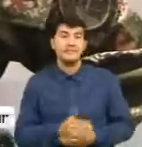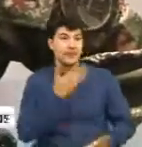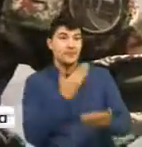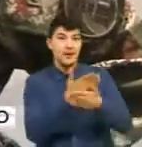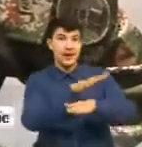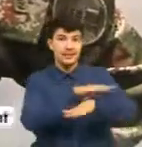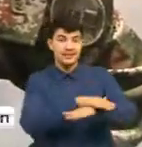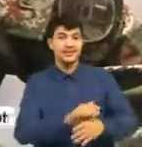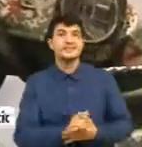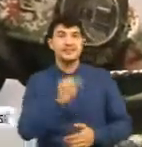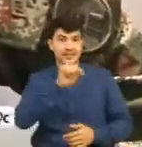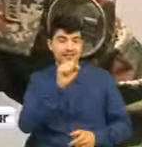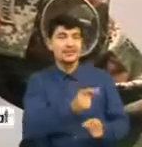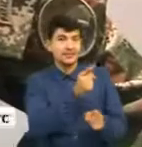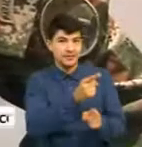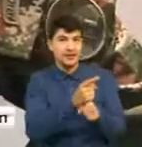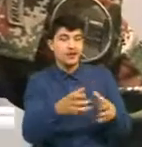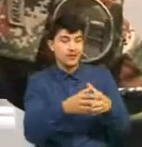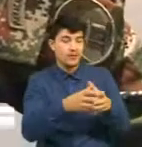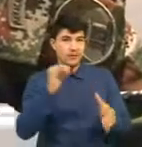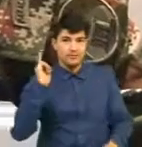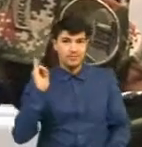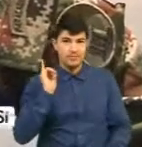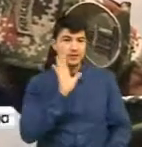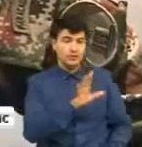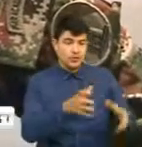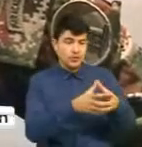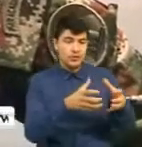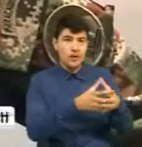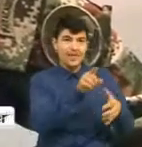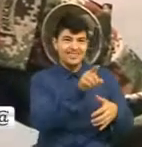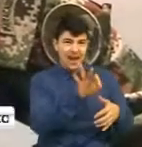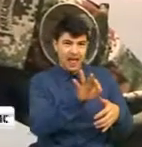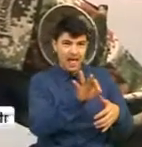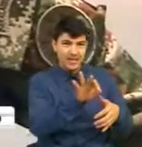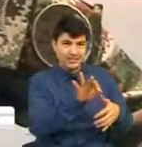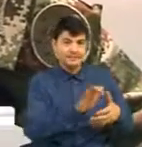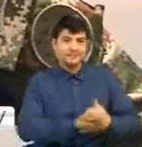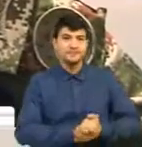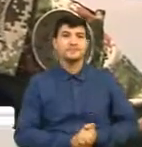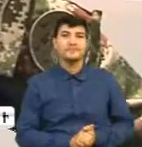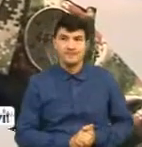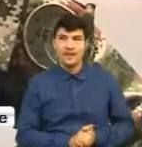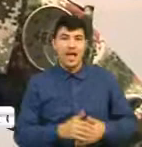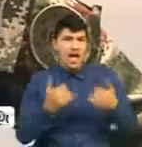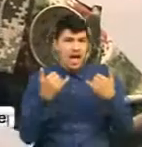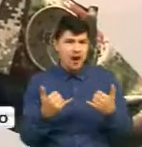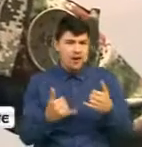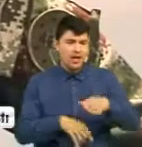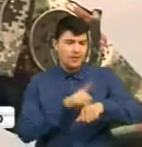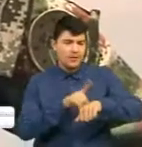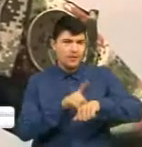tardes. Efectivamente, el Ejército Nacional con su 30ª Brigada, en este momento nos encontramos reforzando el plan